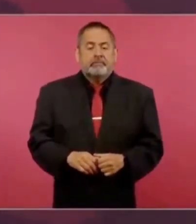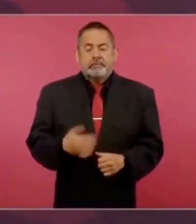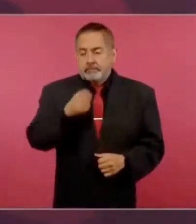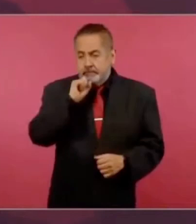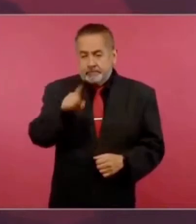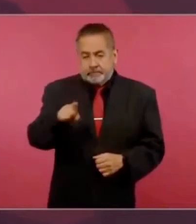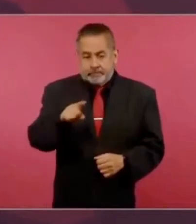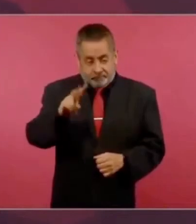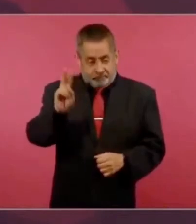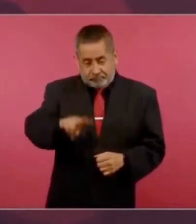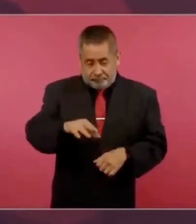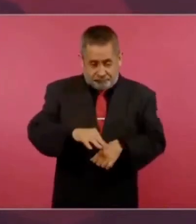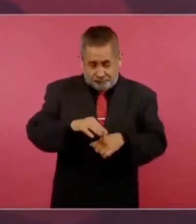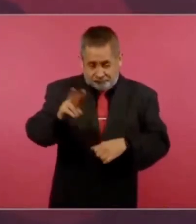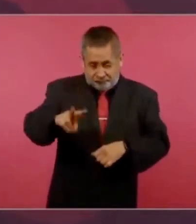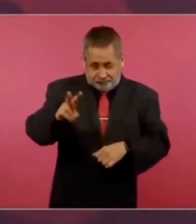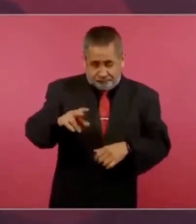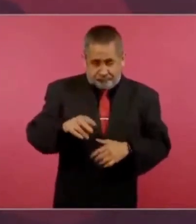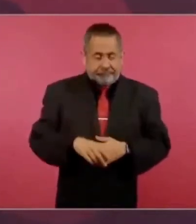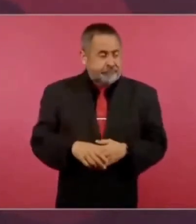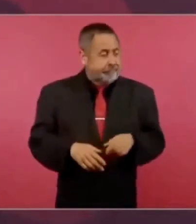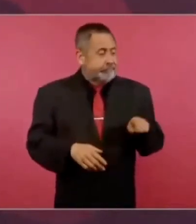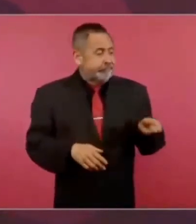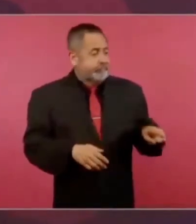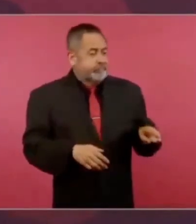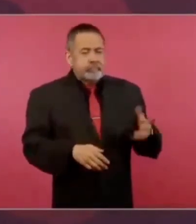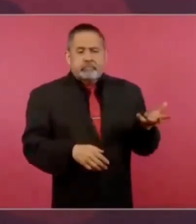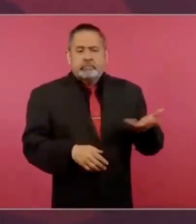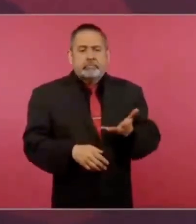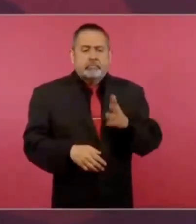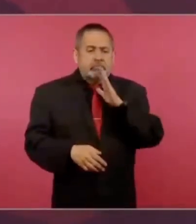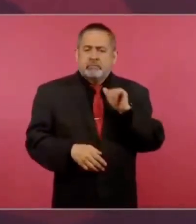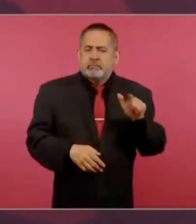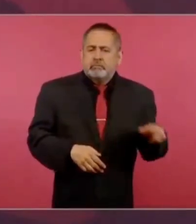en los hechos, ellos ya están actuando así.